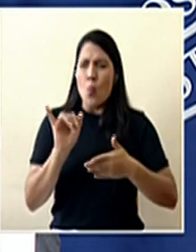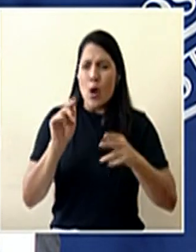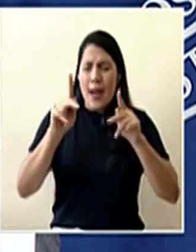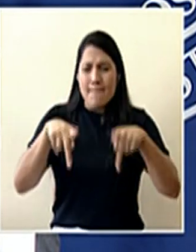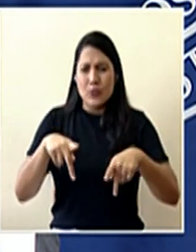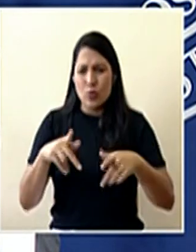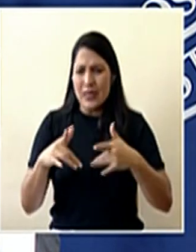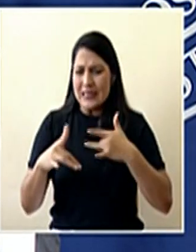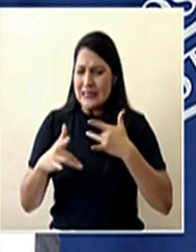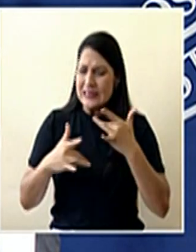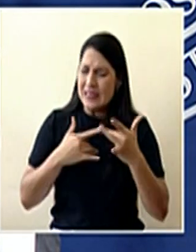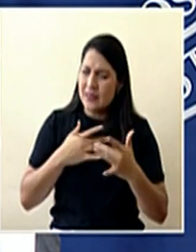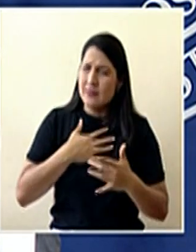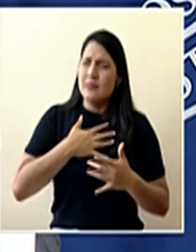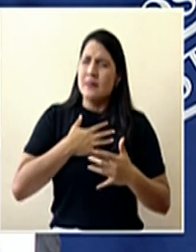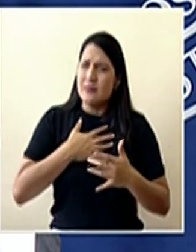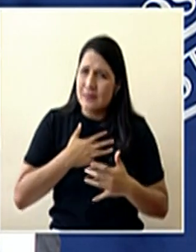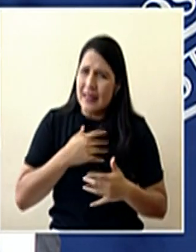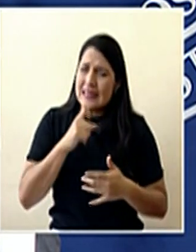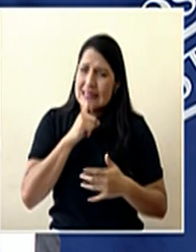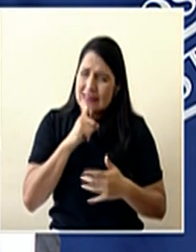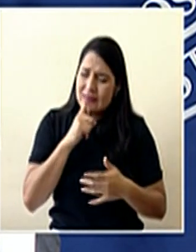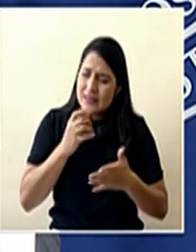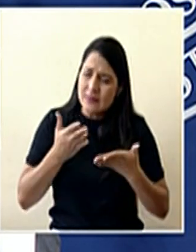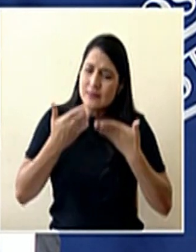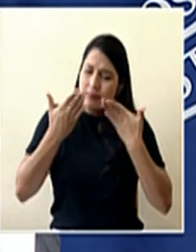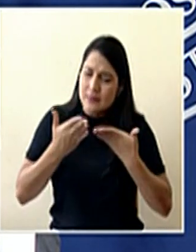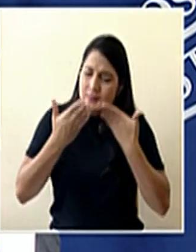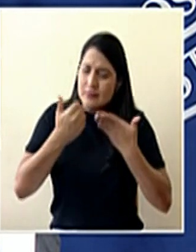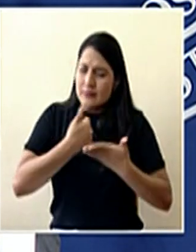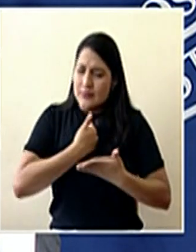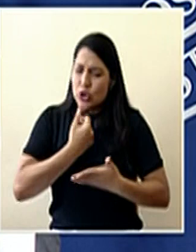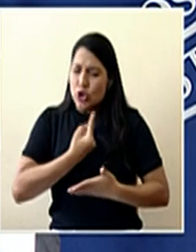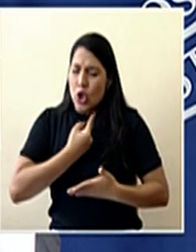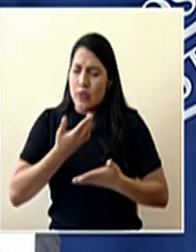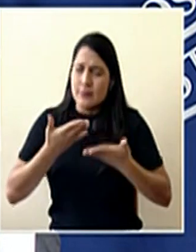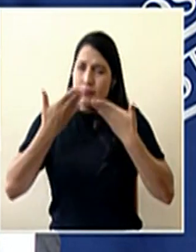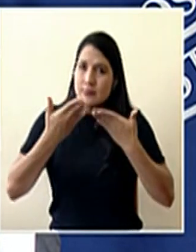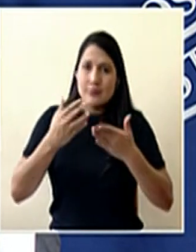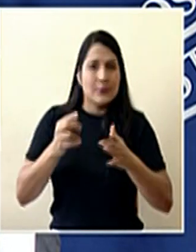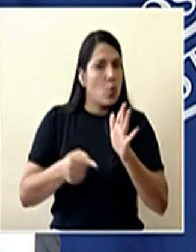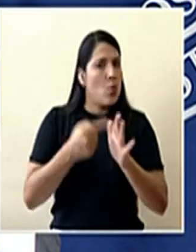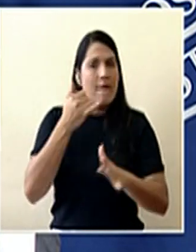le está costando verdaderamente respirar por sí mismo, inmediatamente llamen al